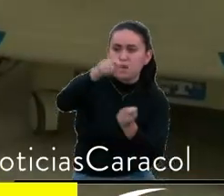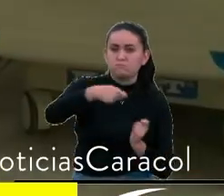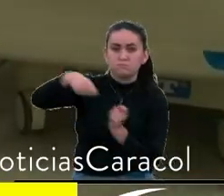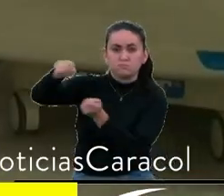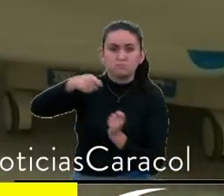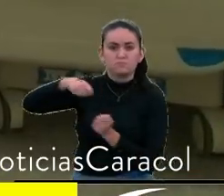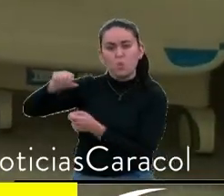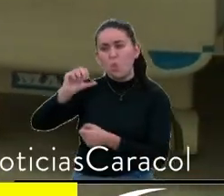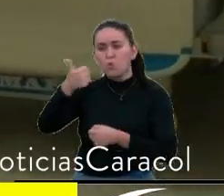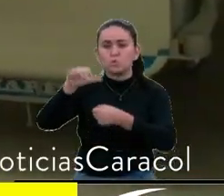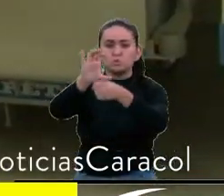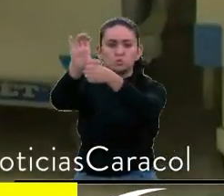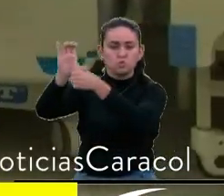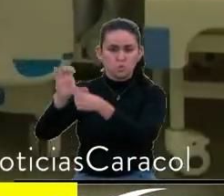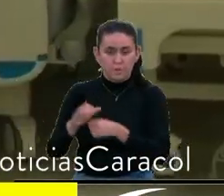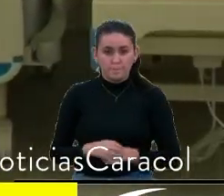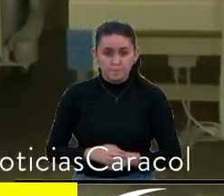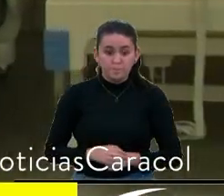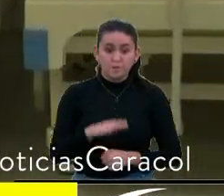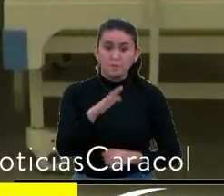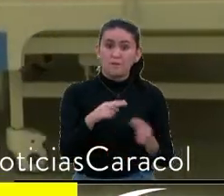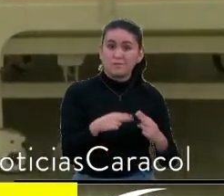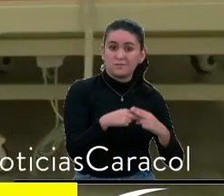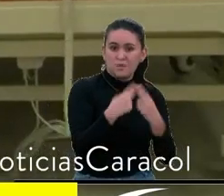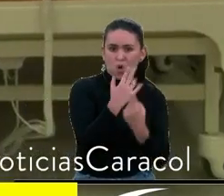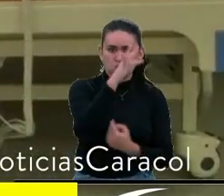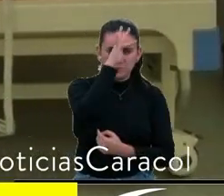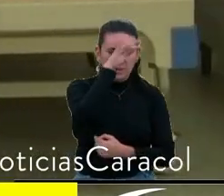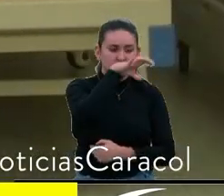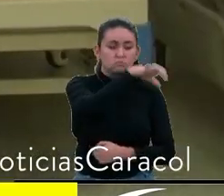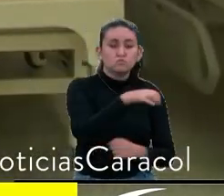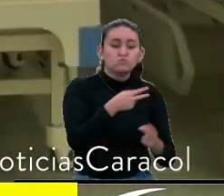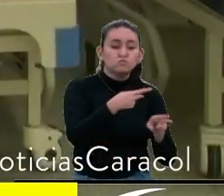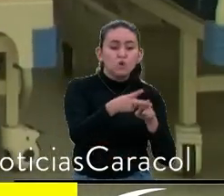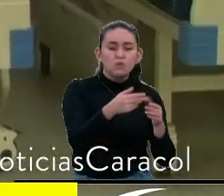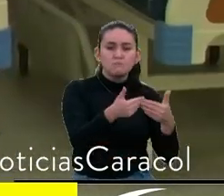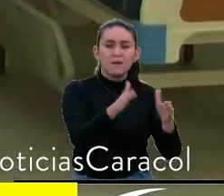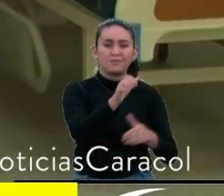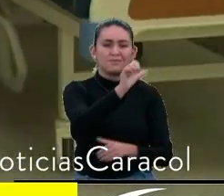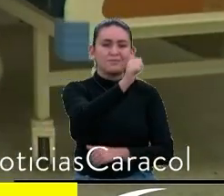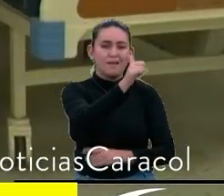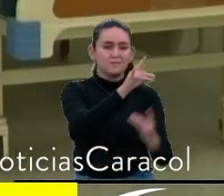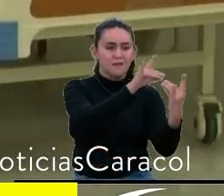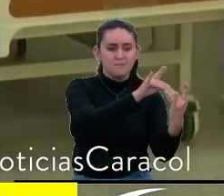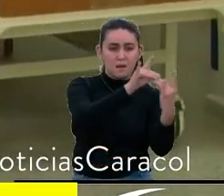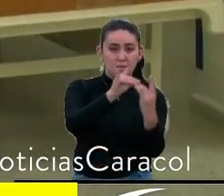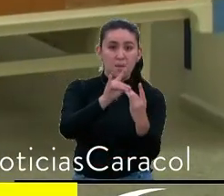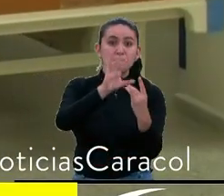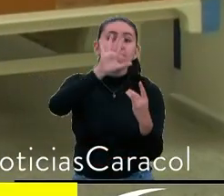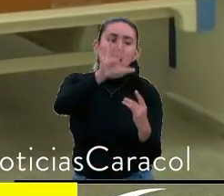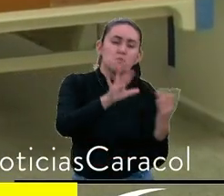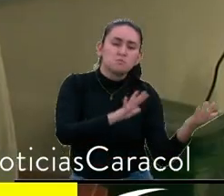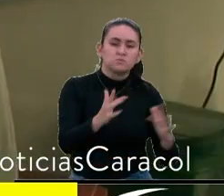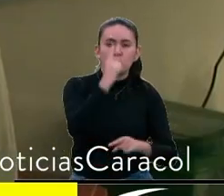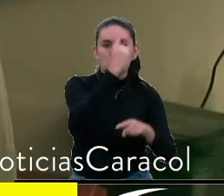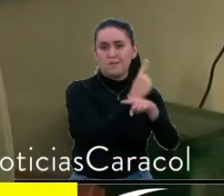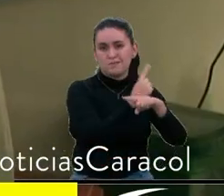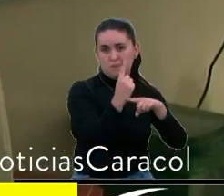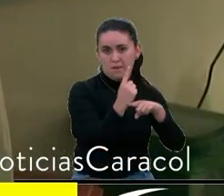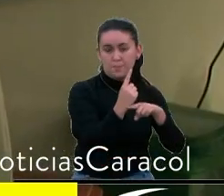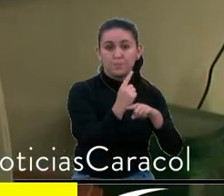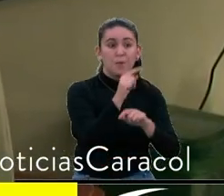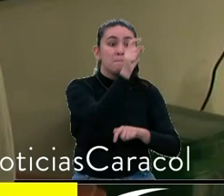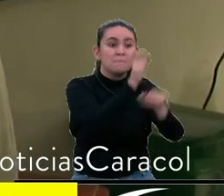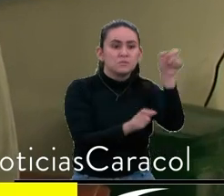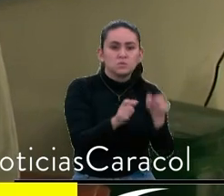podamos ubicarlos. La S. Santiago de Tunja abriría 10 camas UCI nuevas, pero el proceso podría tardar una semana y el personal